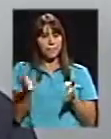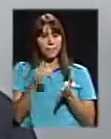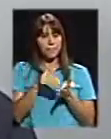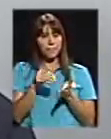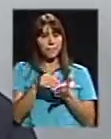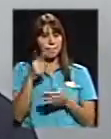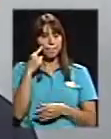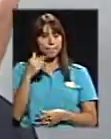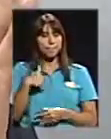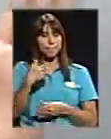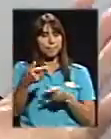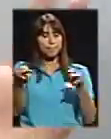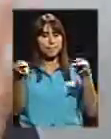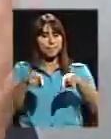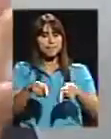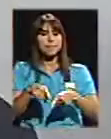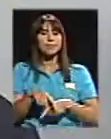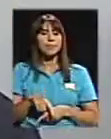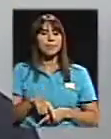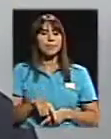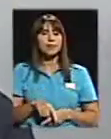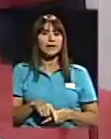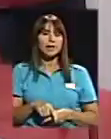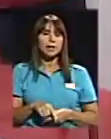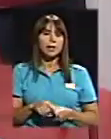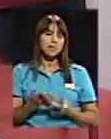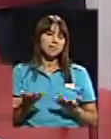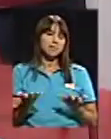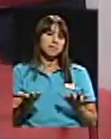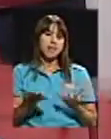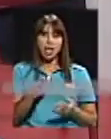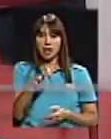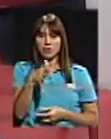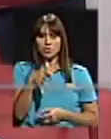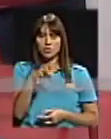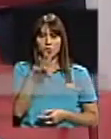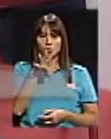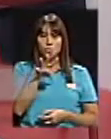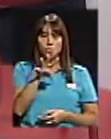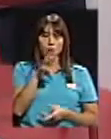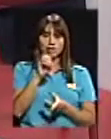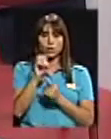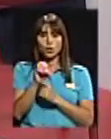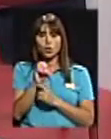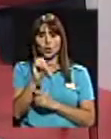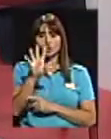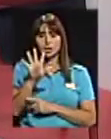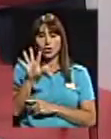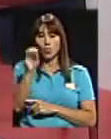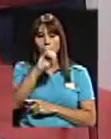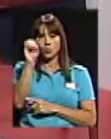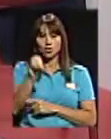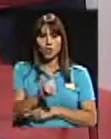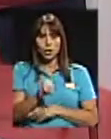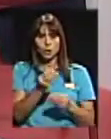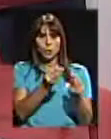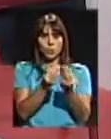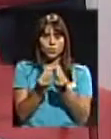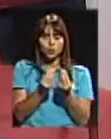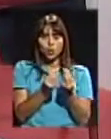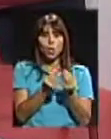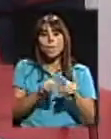en producción es alrededor del 4 o 5%, pero las otras variables